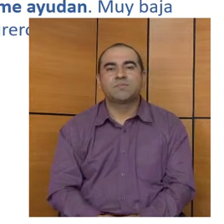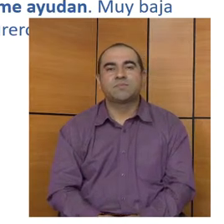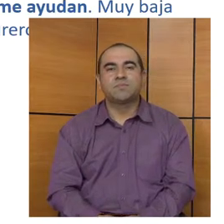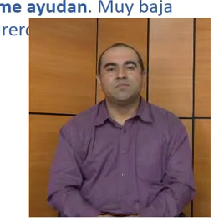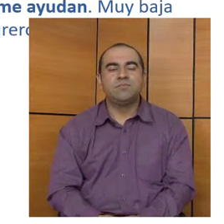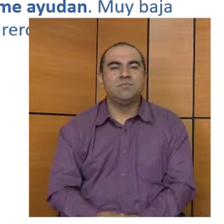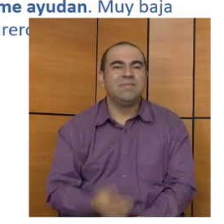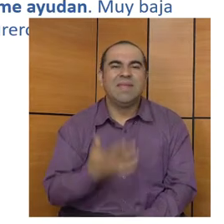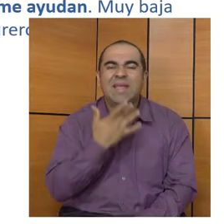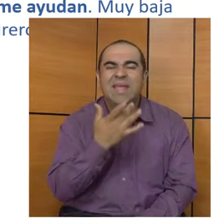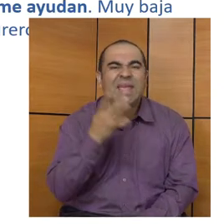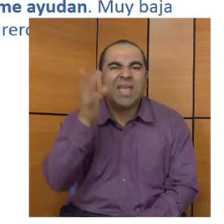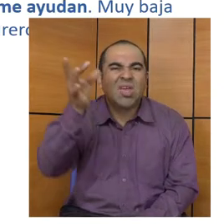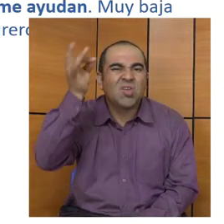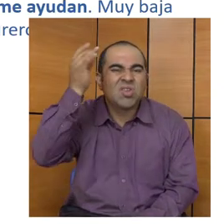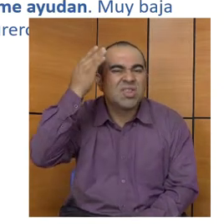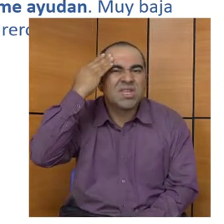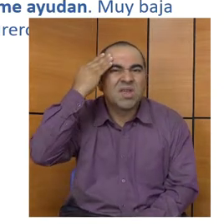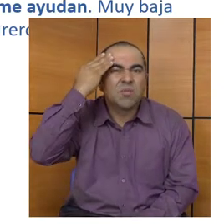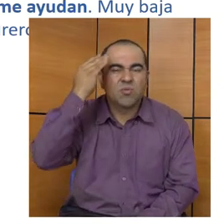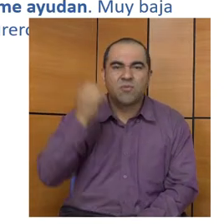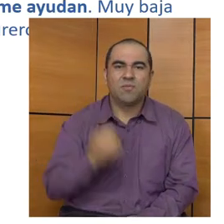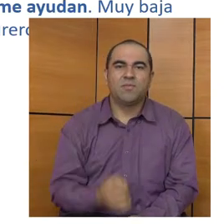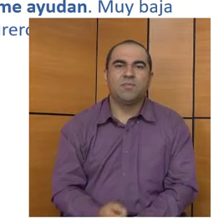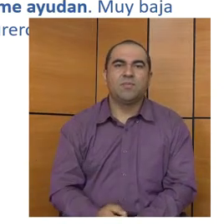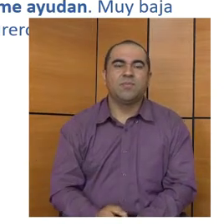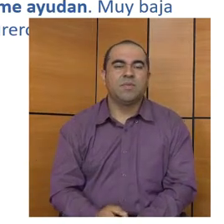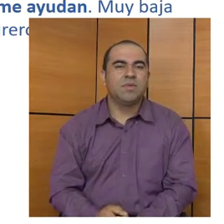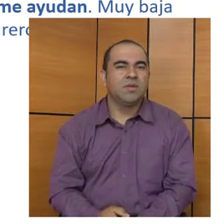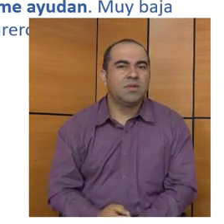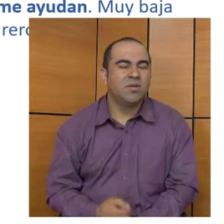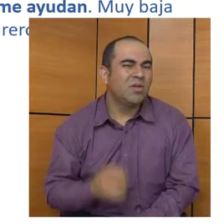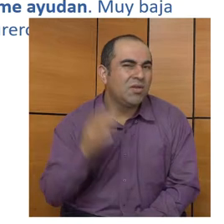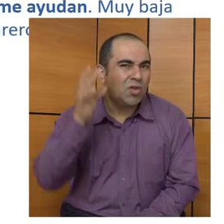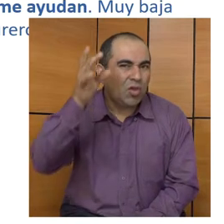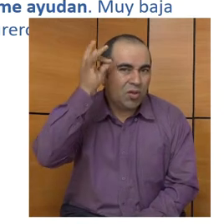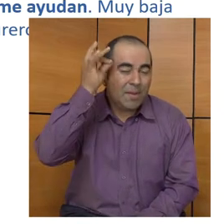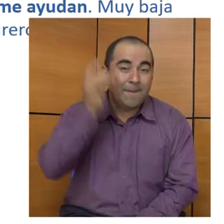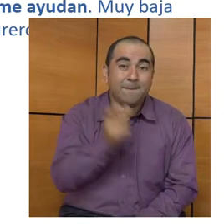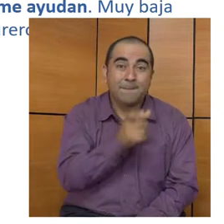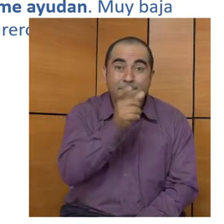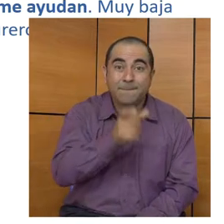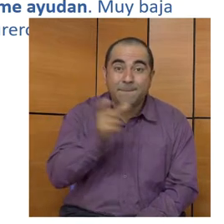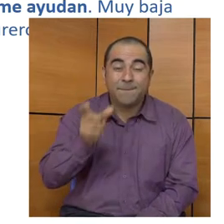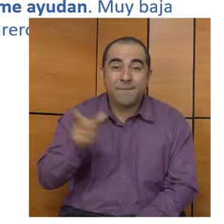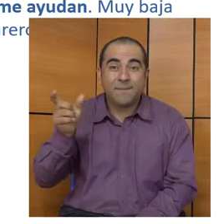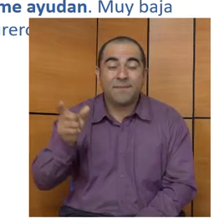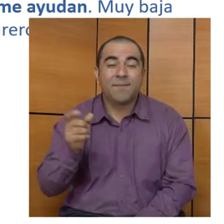¿Qué nos encontramos? Pues que, fijaros, nos encontramos con que había